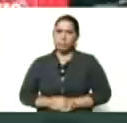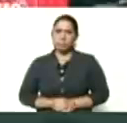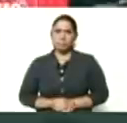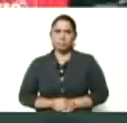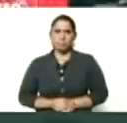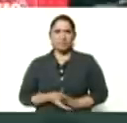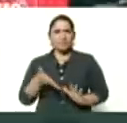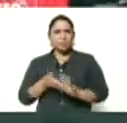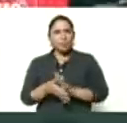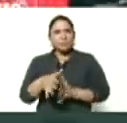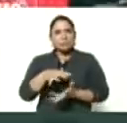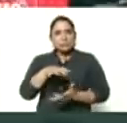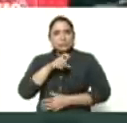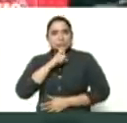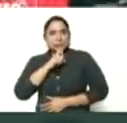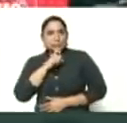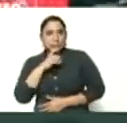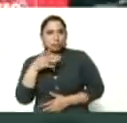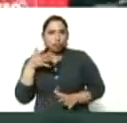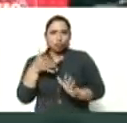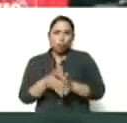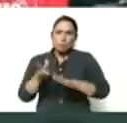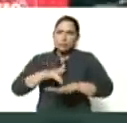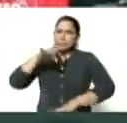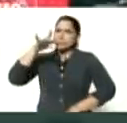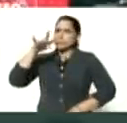de la situación difícil que había, de la gravedad.